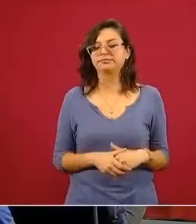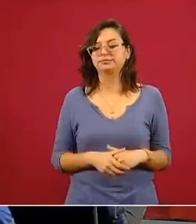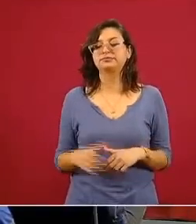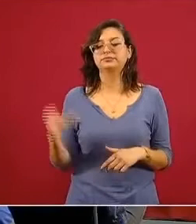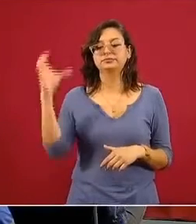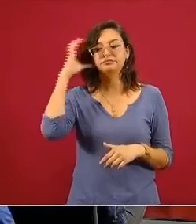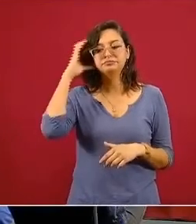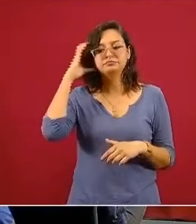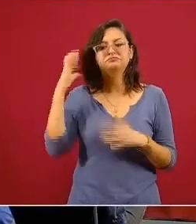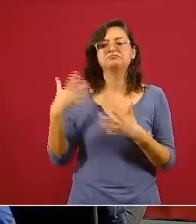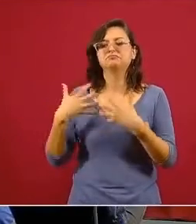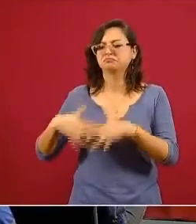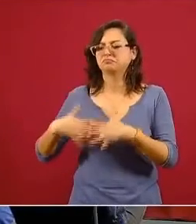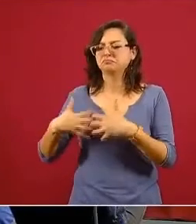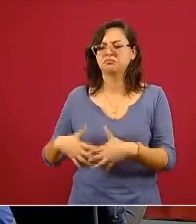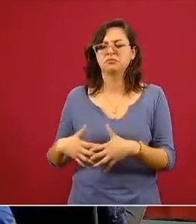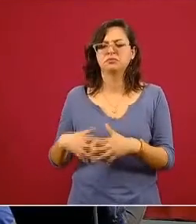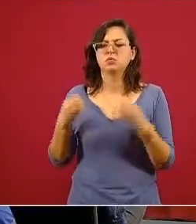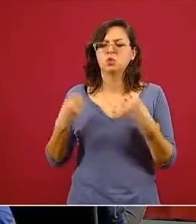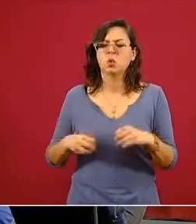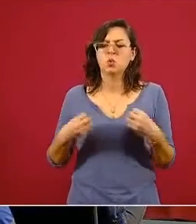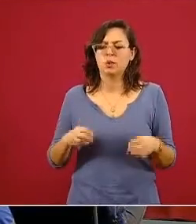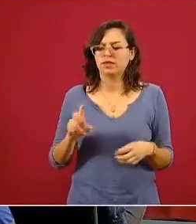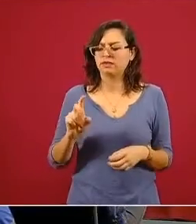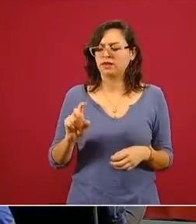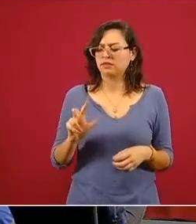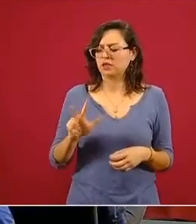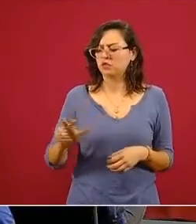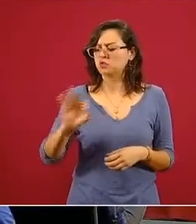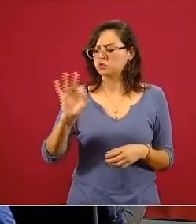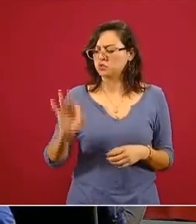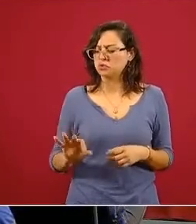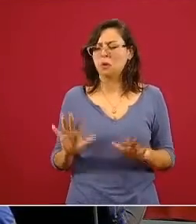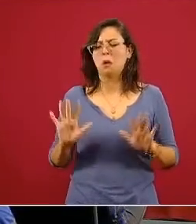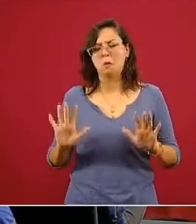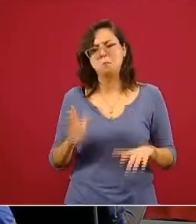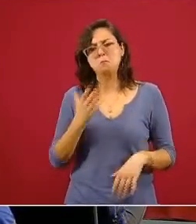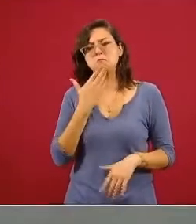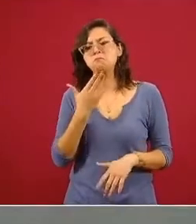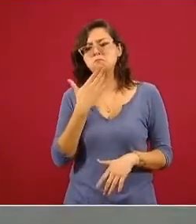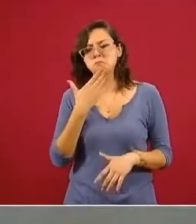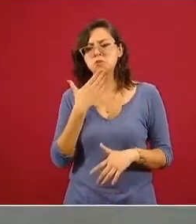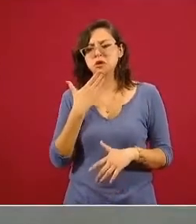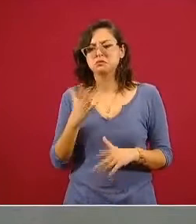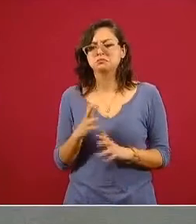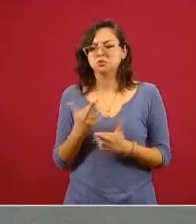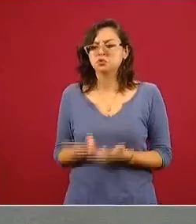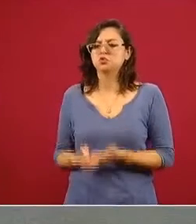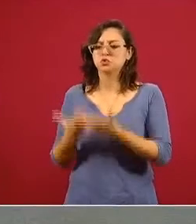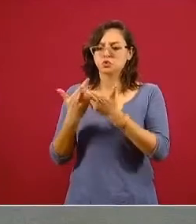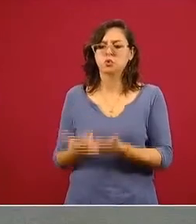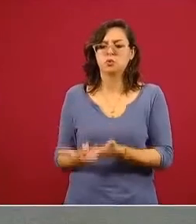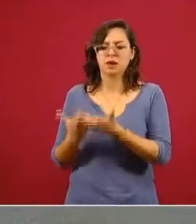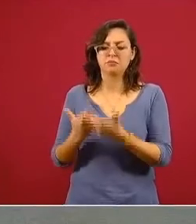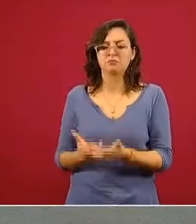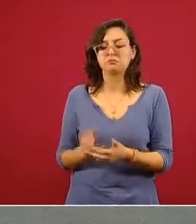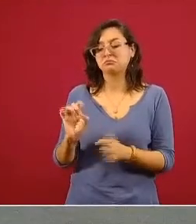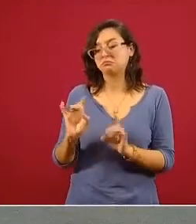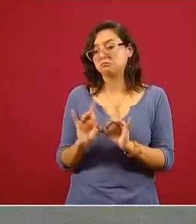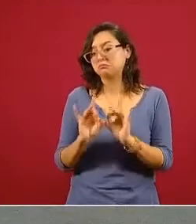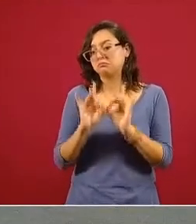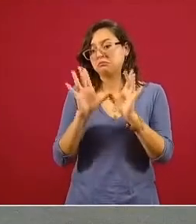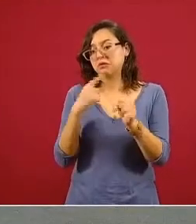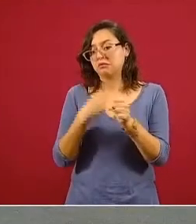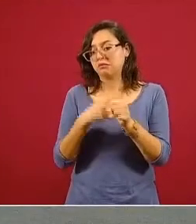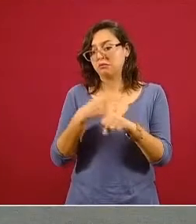con ventilador, no tanto, 38%, eso está todavía en un nivel bastante bajo, lo que le da oportunidad al Estado de poder recibir